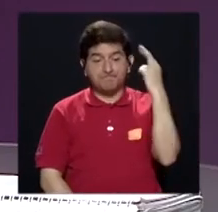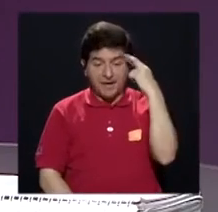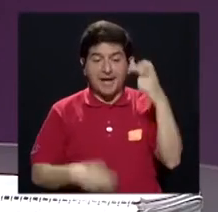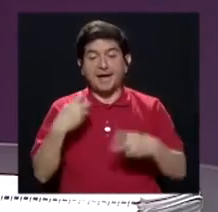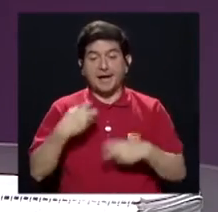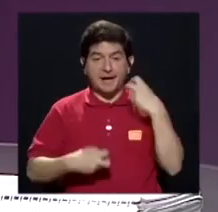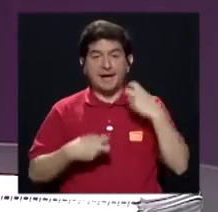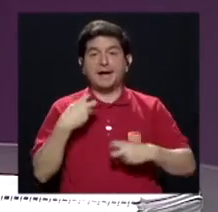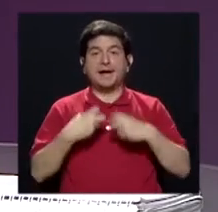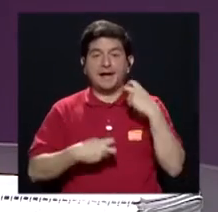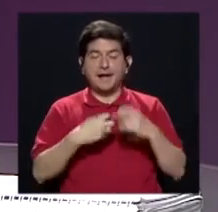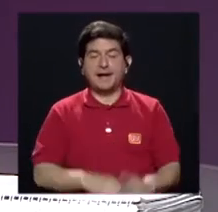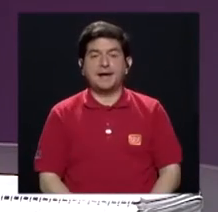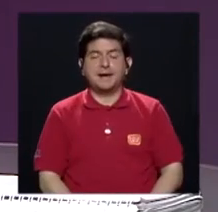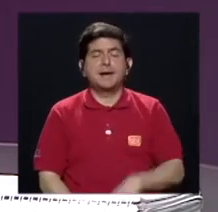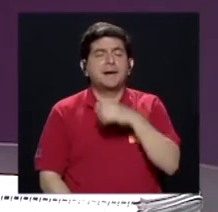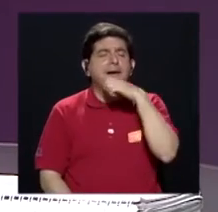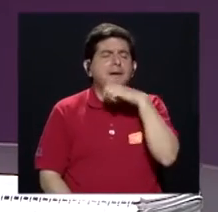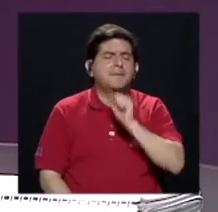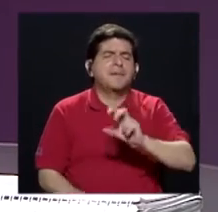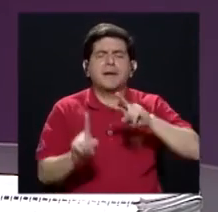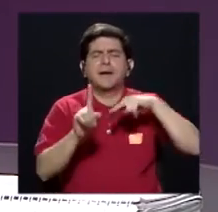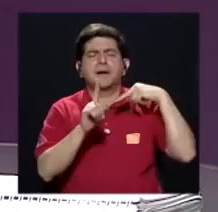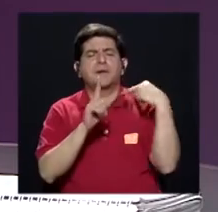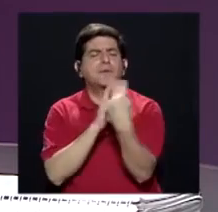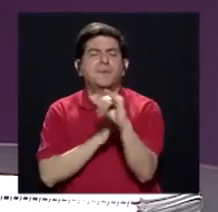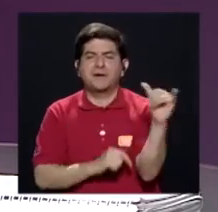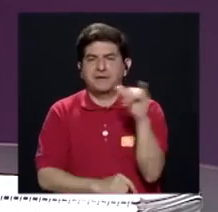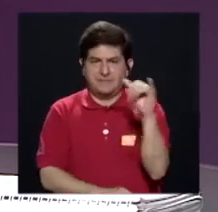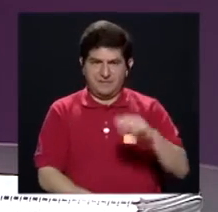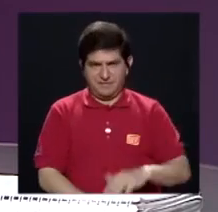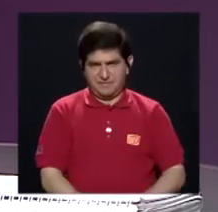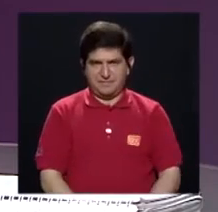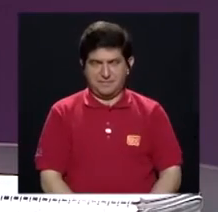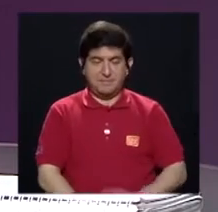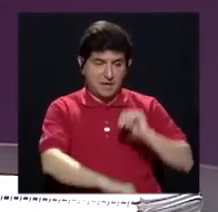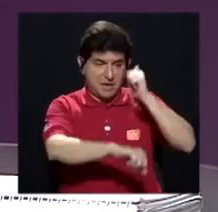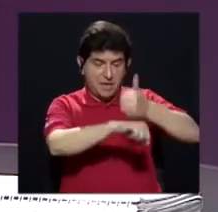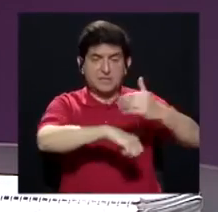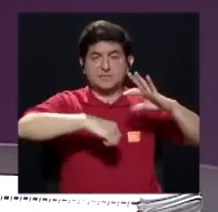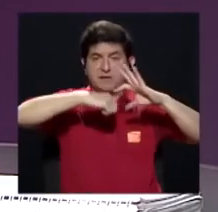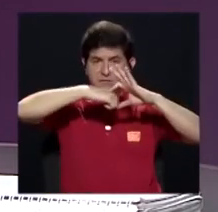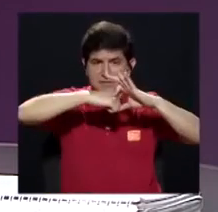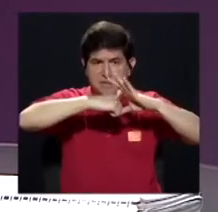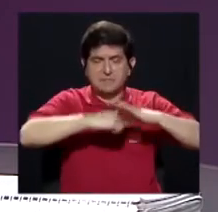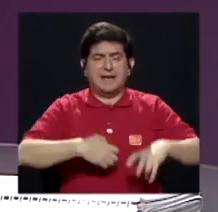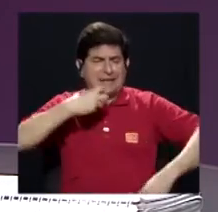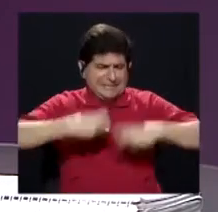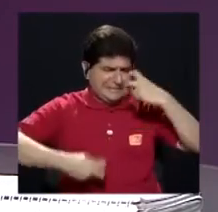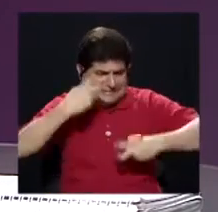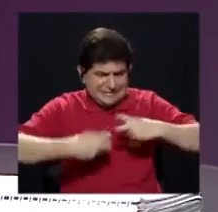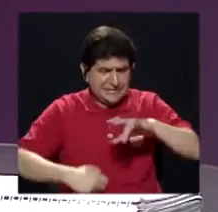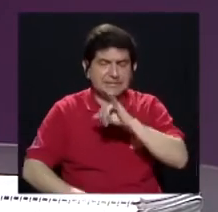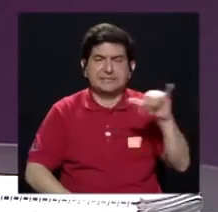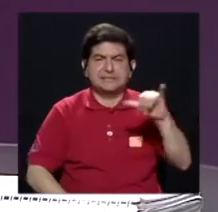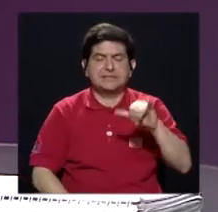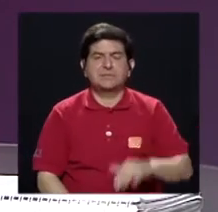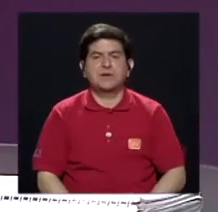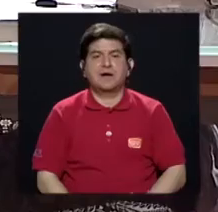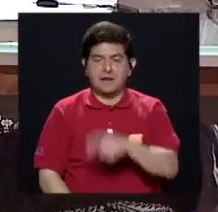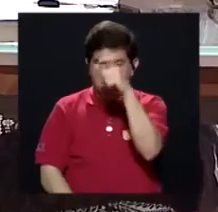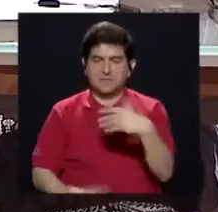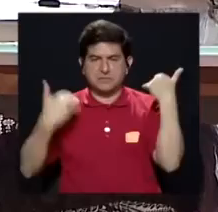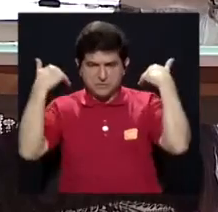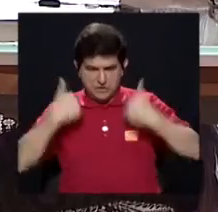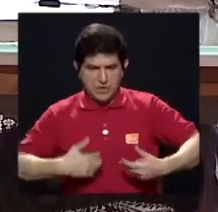crisis. Claro. O sea, el viejo paradigma también coloca al planeta en crisis y también coloca al ser humano en